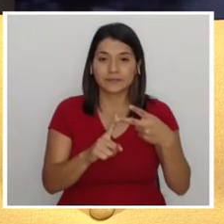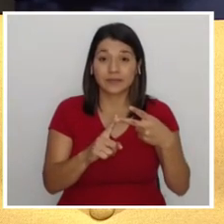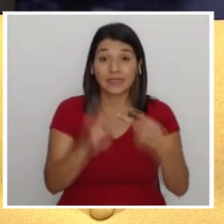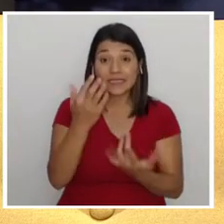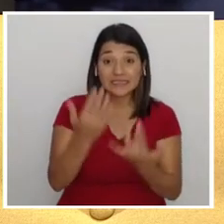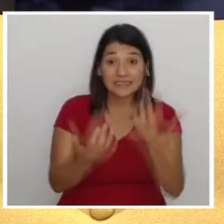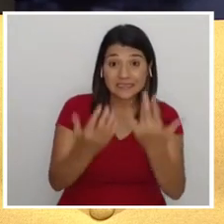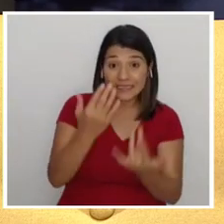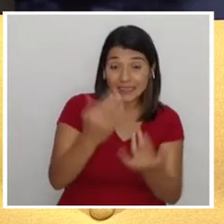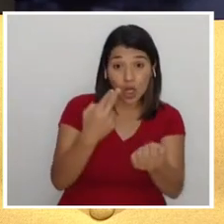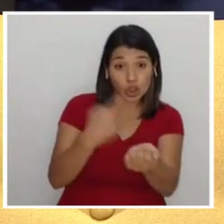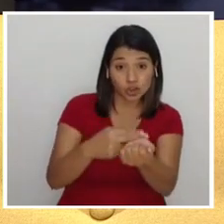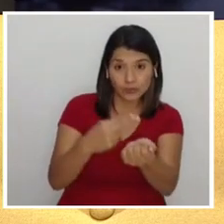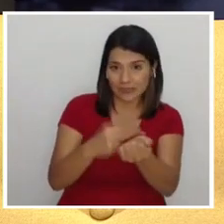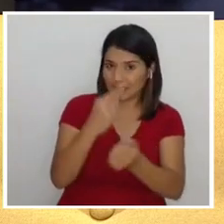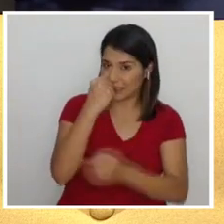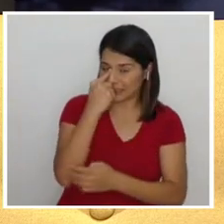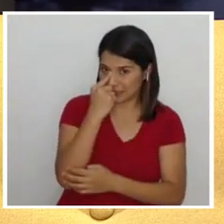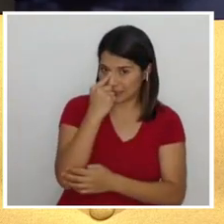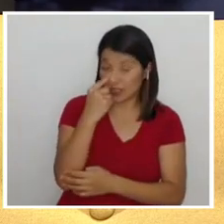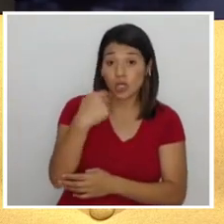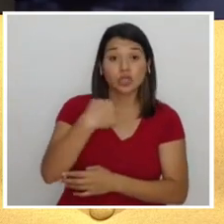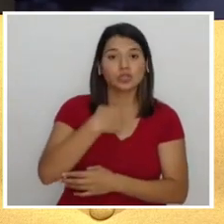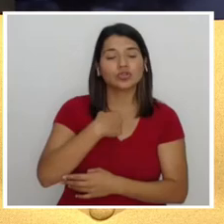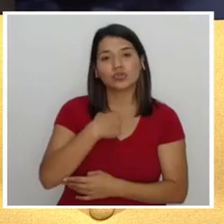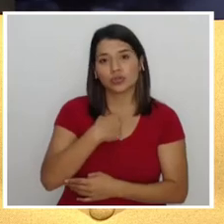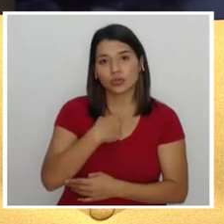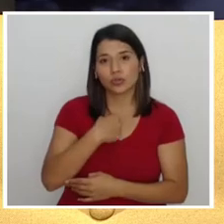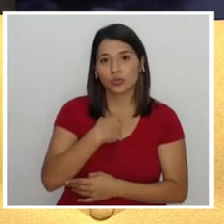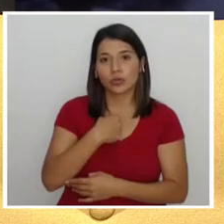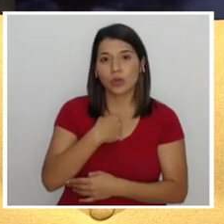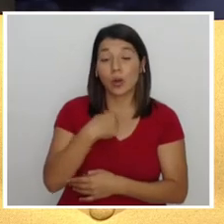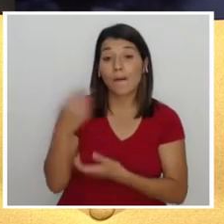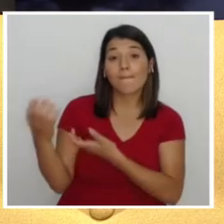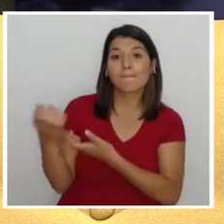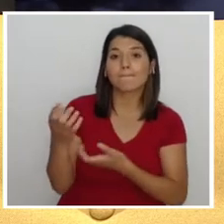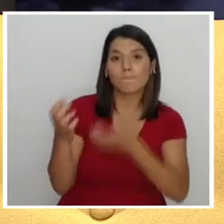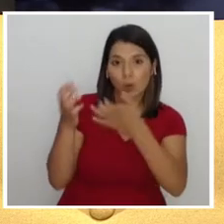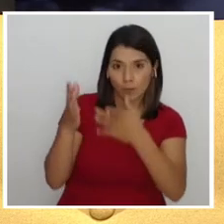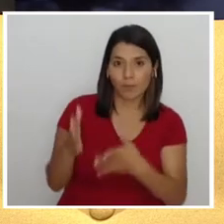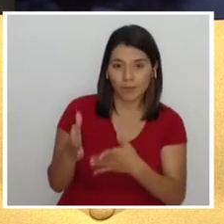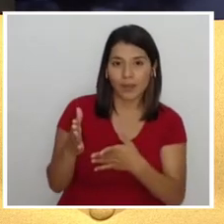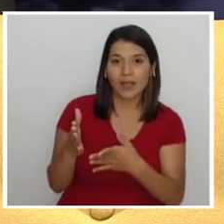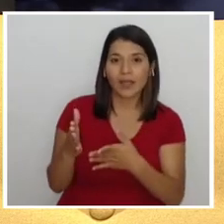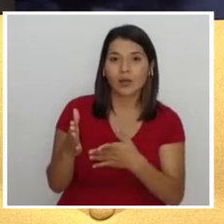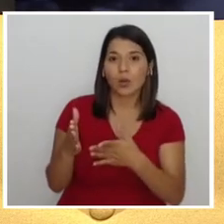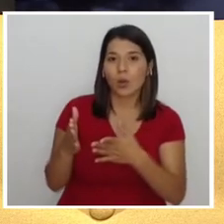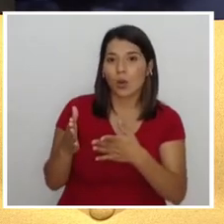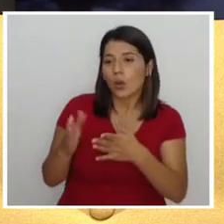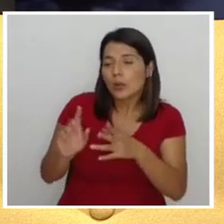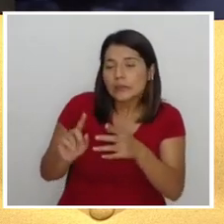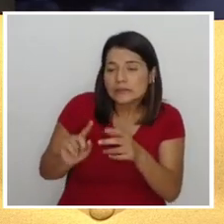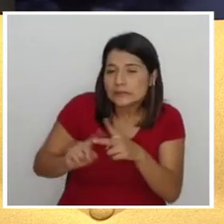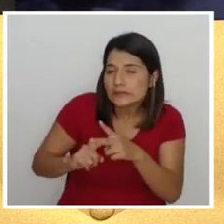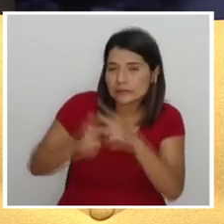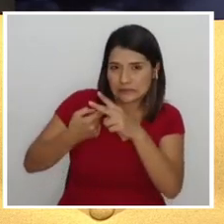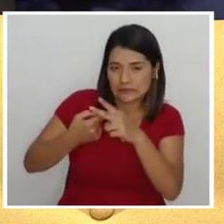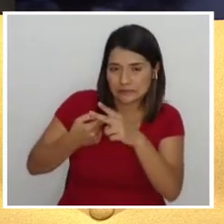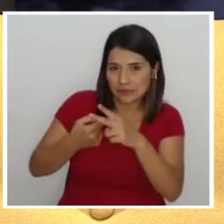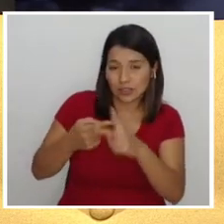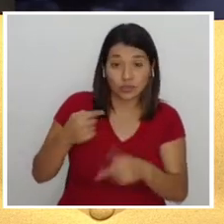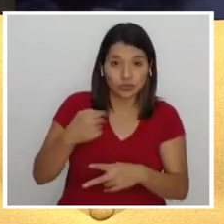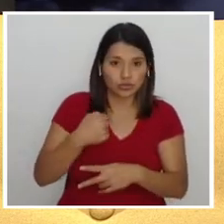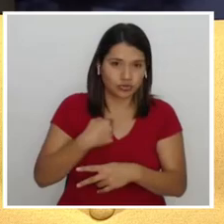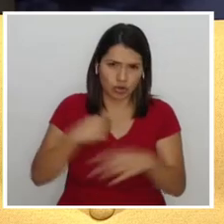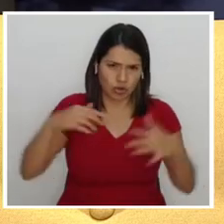Guardia. Yo era bombero raso, principiante. Yo no era encargado de estación